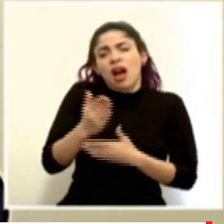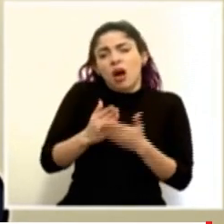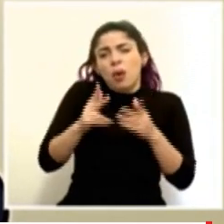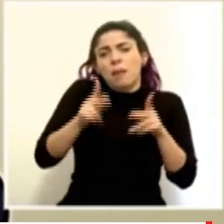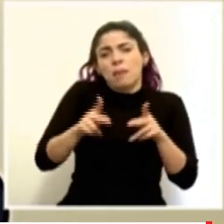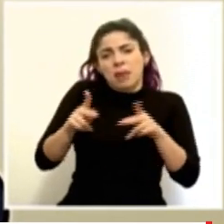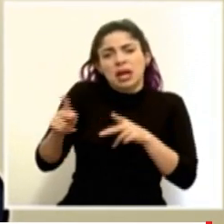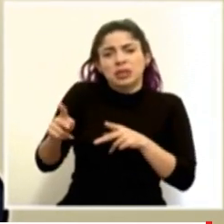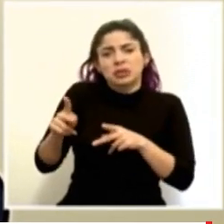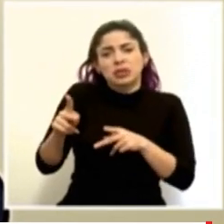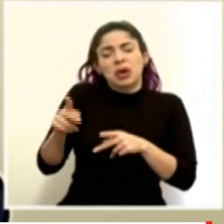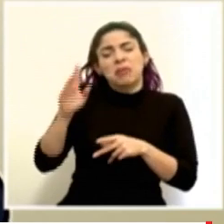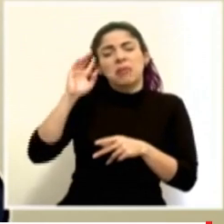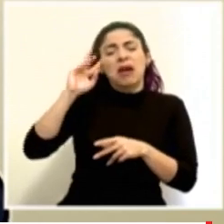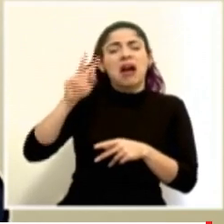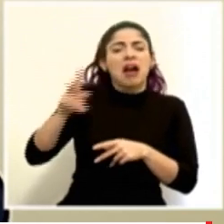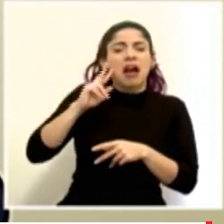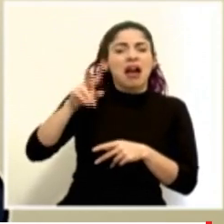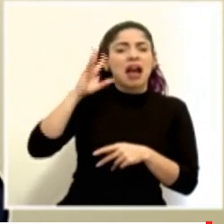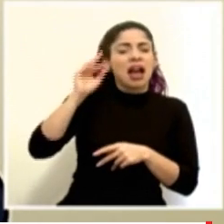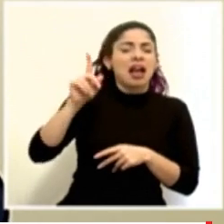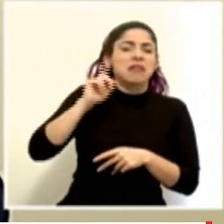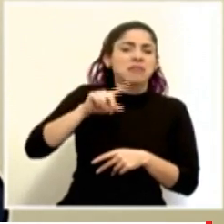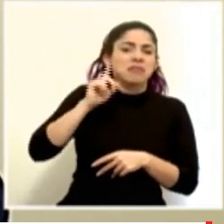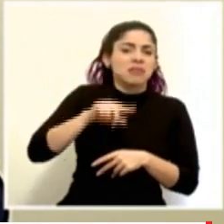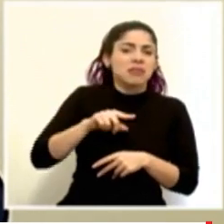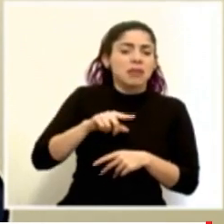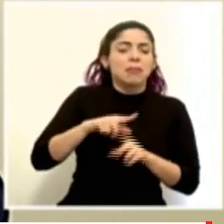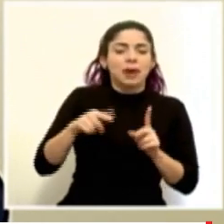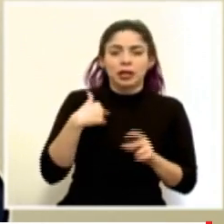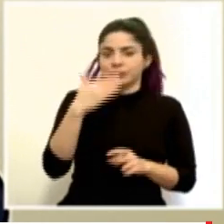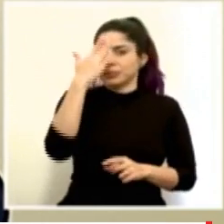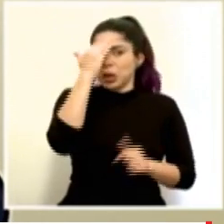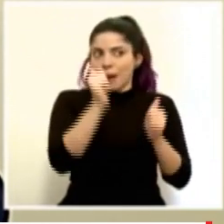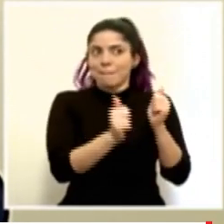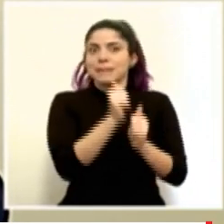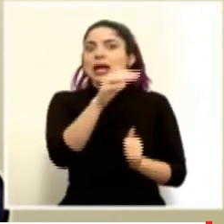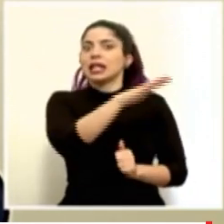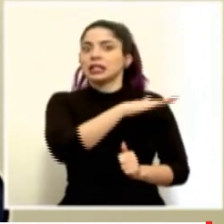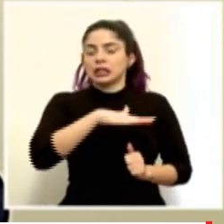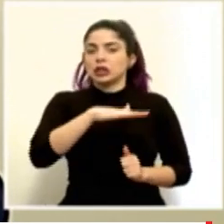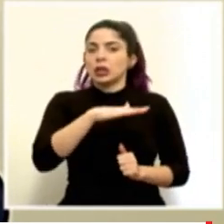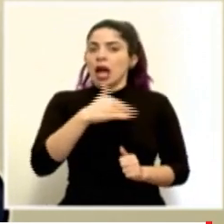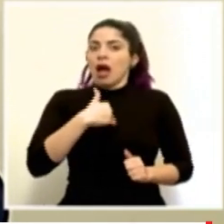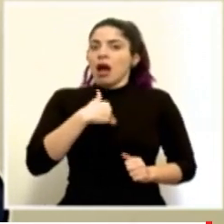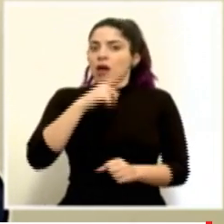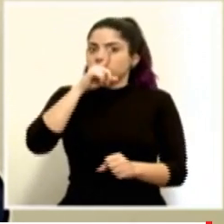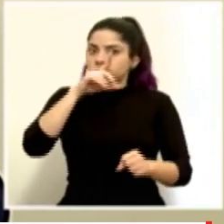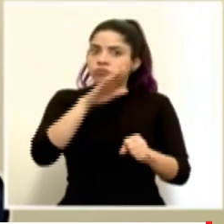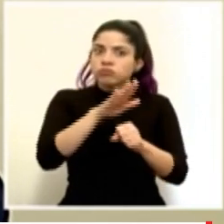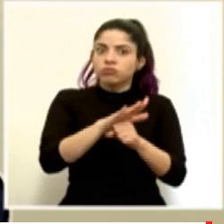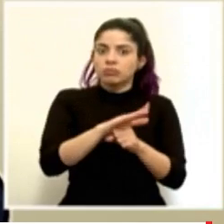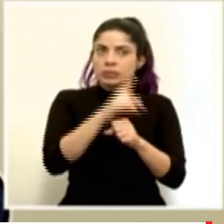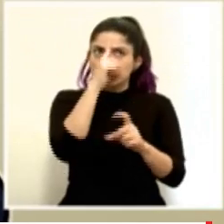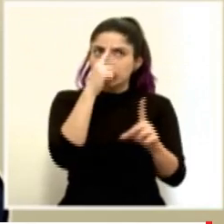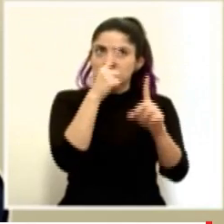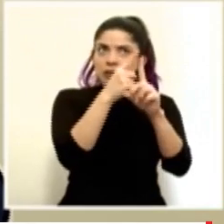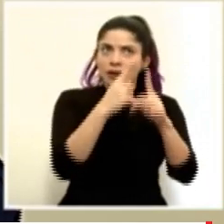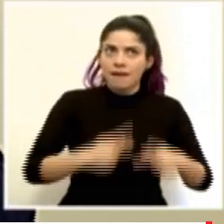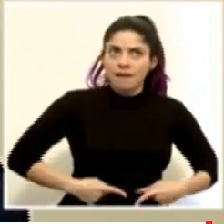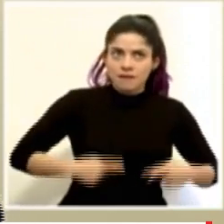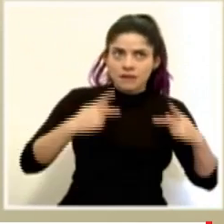tiende a considerar esto que no es real, pero que al final yo sé que la mayoría estamos en esto comprometidos con la vida y con la